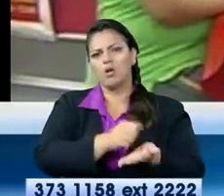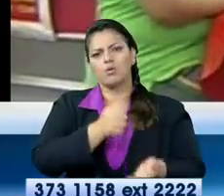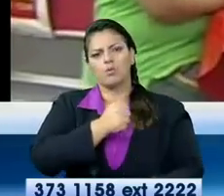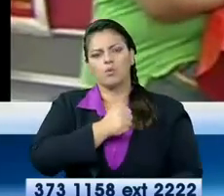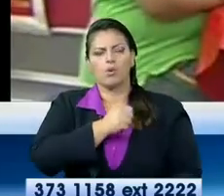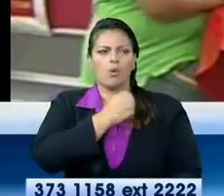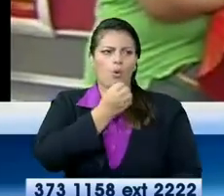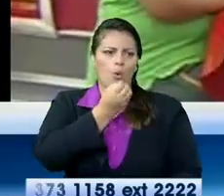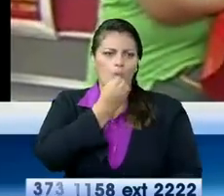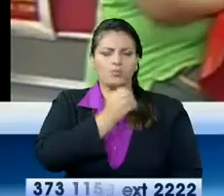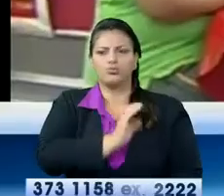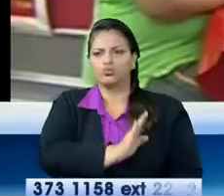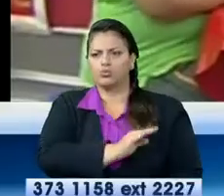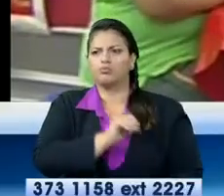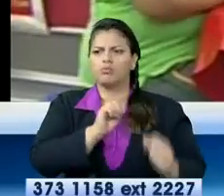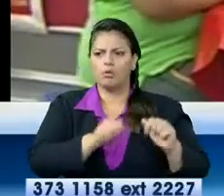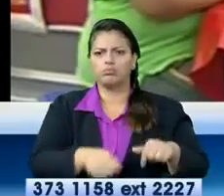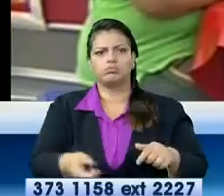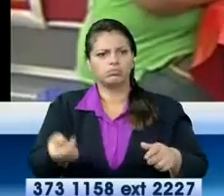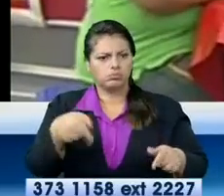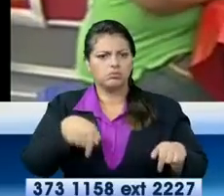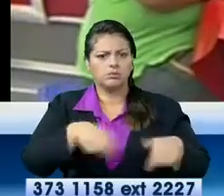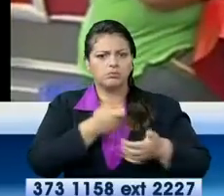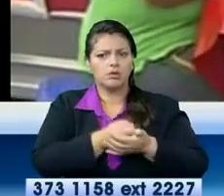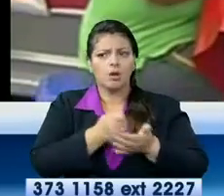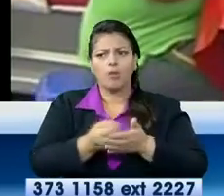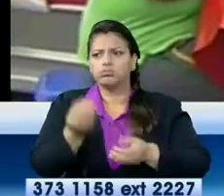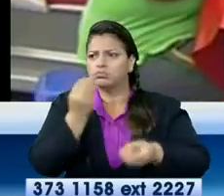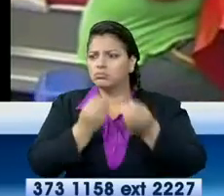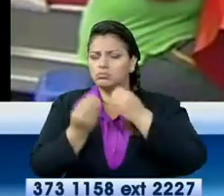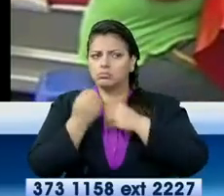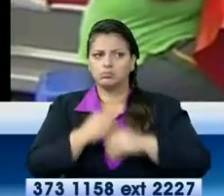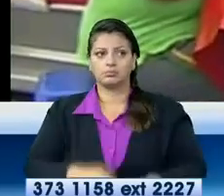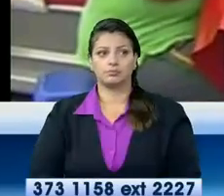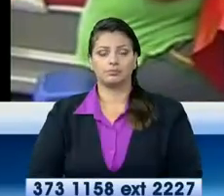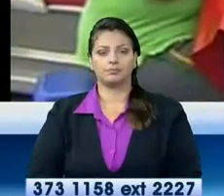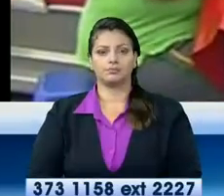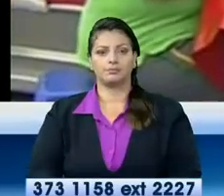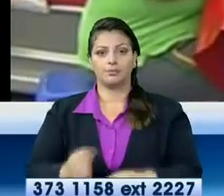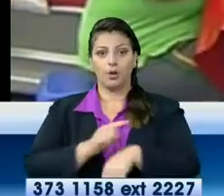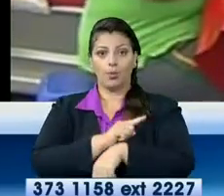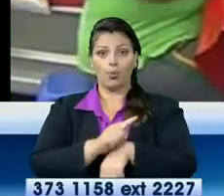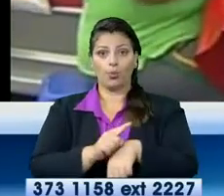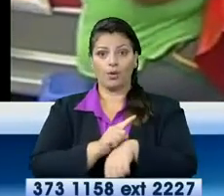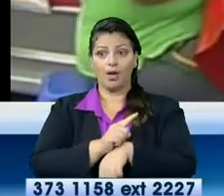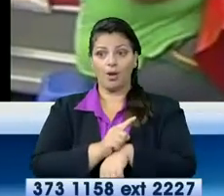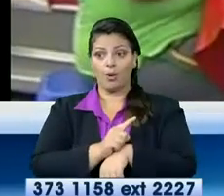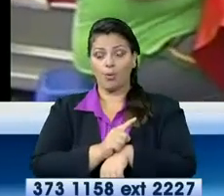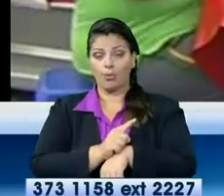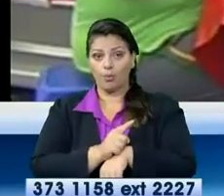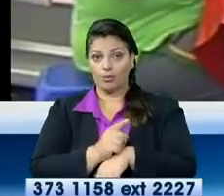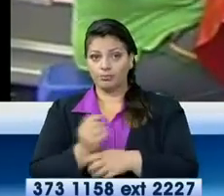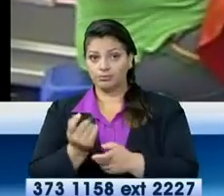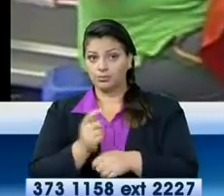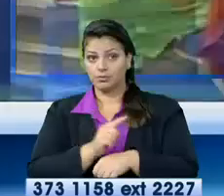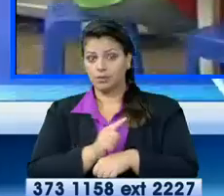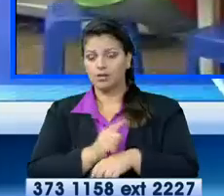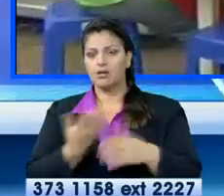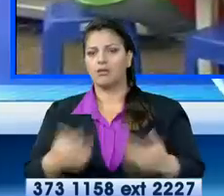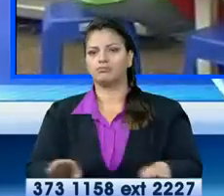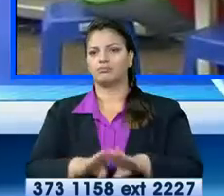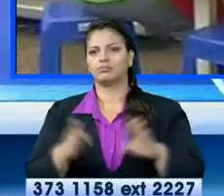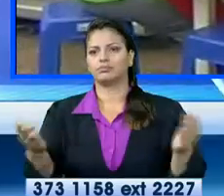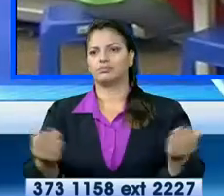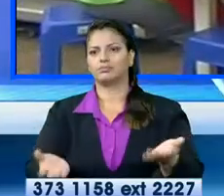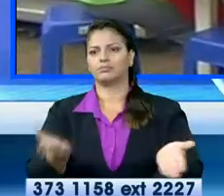8 de la noche tienen el plazo. Así que pueden venir ya más o menos en una horita y tranquilamente degustar estos platillos. Hugo, Luisa.